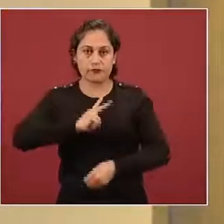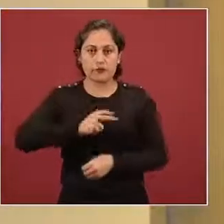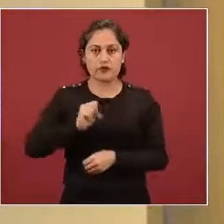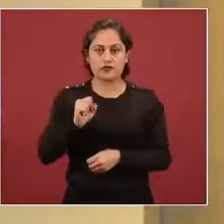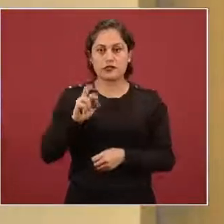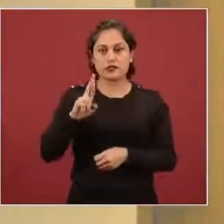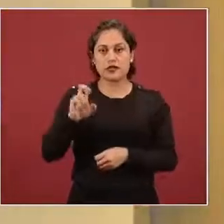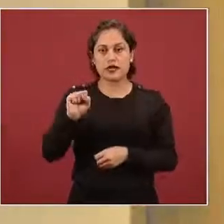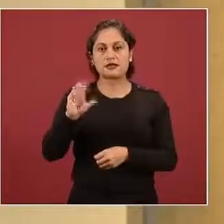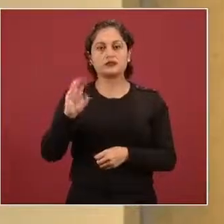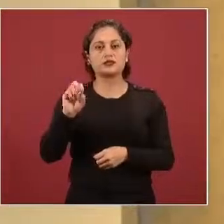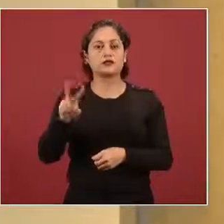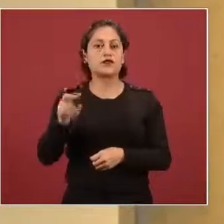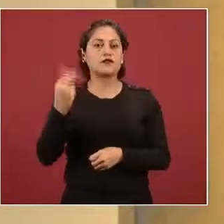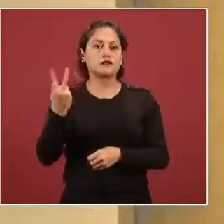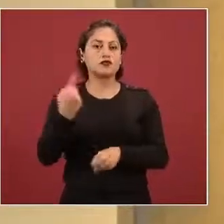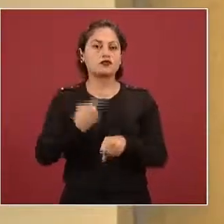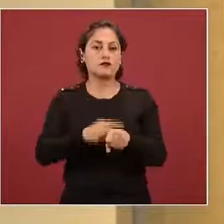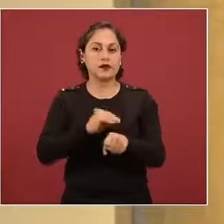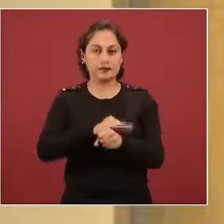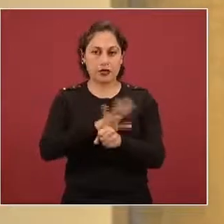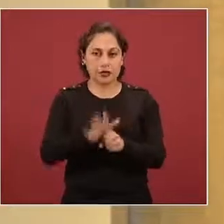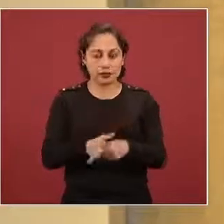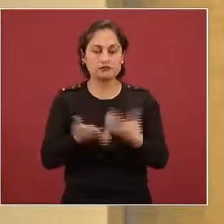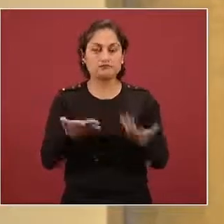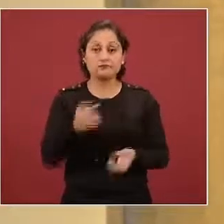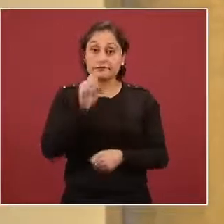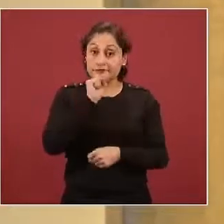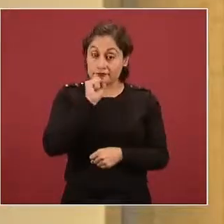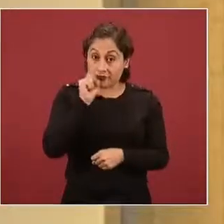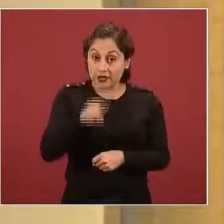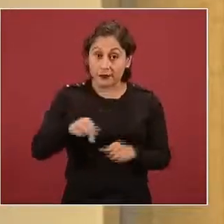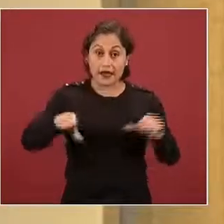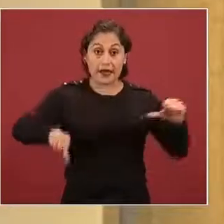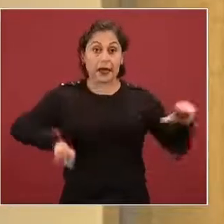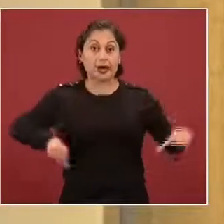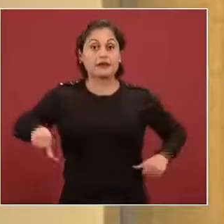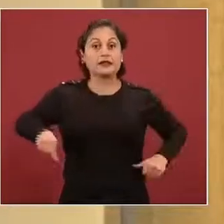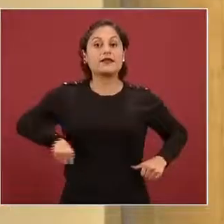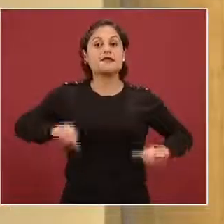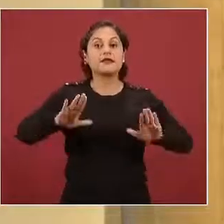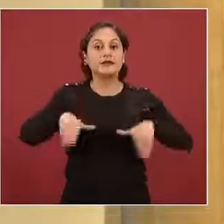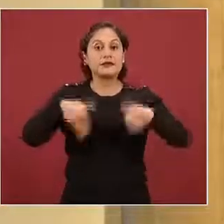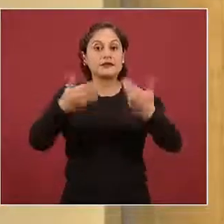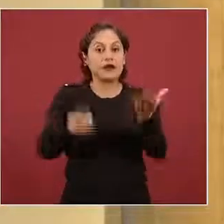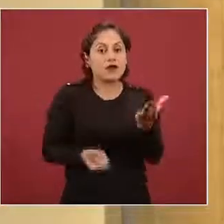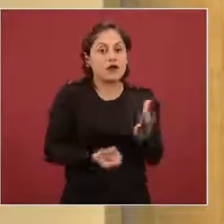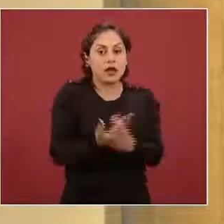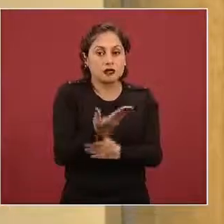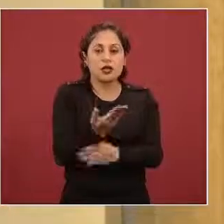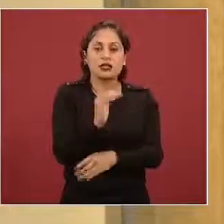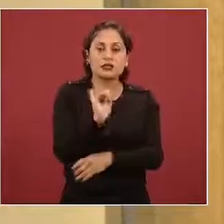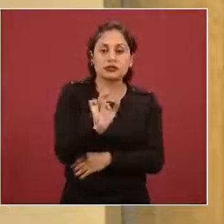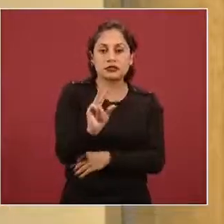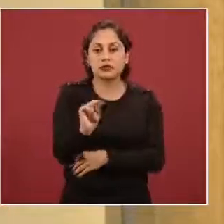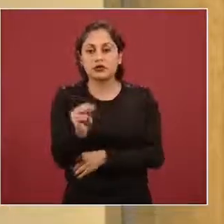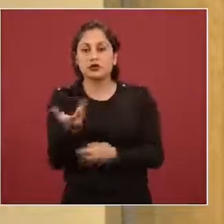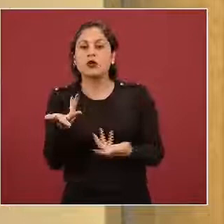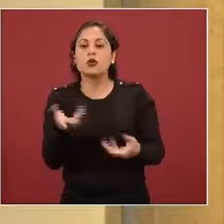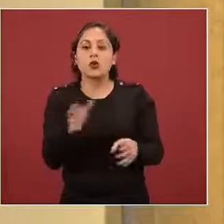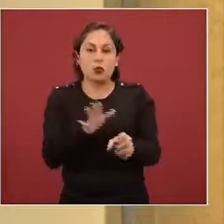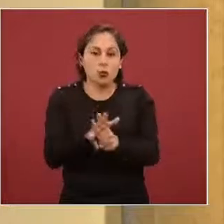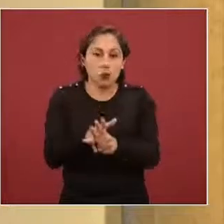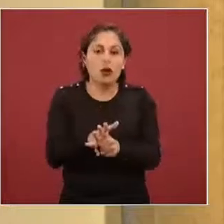y, por lo tanto, dónde es pertinente realizar ciertas actividades públicas en los espacios generales